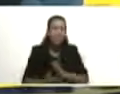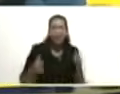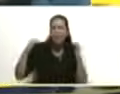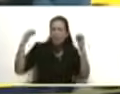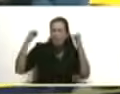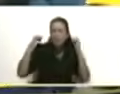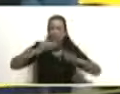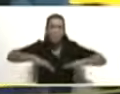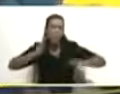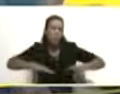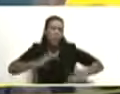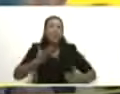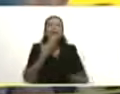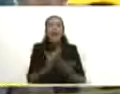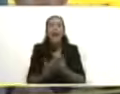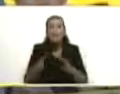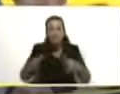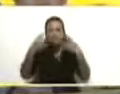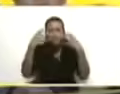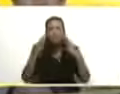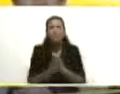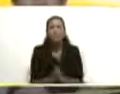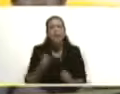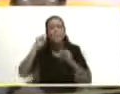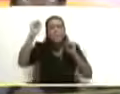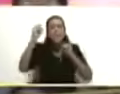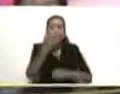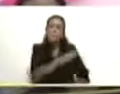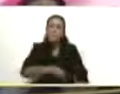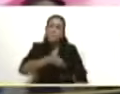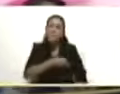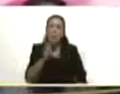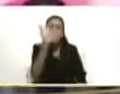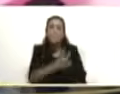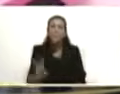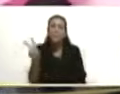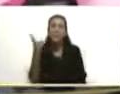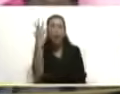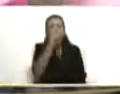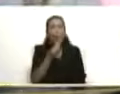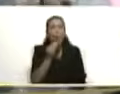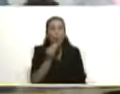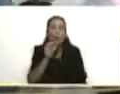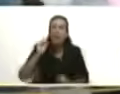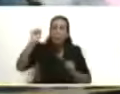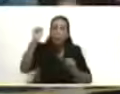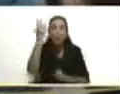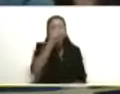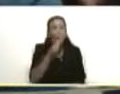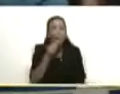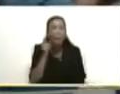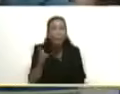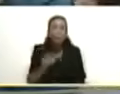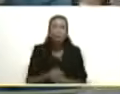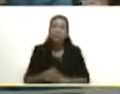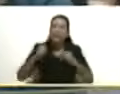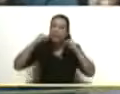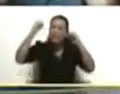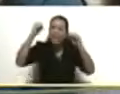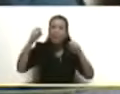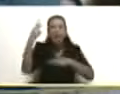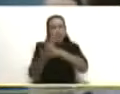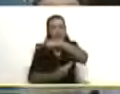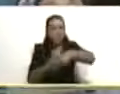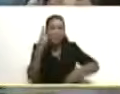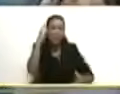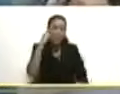con tambores. Muchas gracias, pues. ¡Que viva la gran misión, Venezuela joven! ¡Que viva la juventud! ¡Que viva la